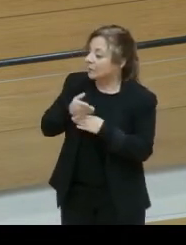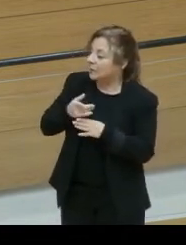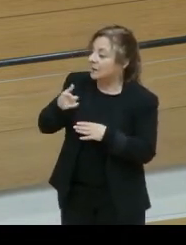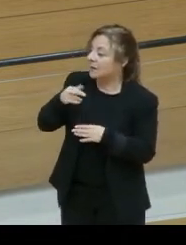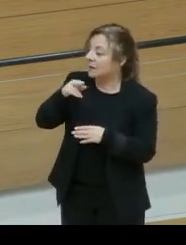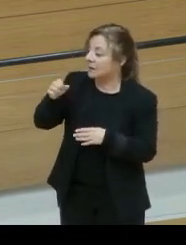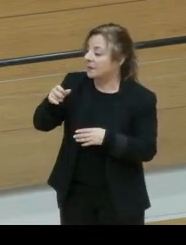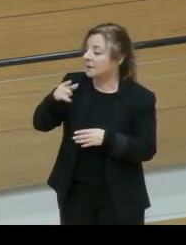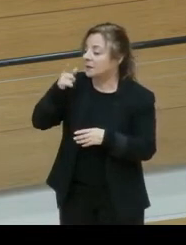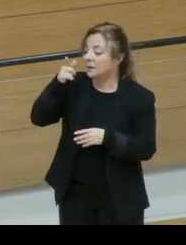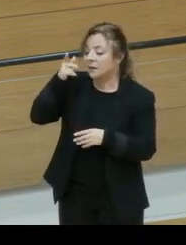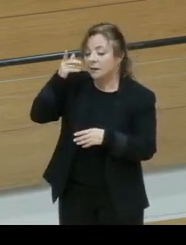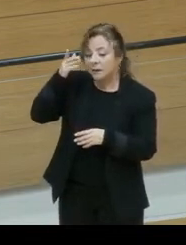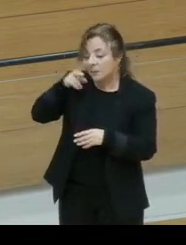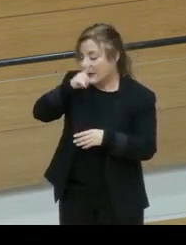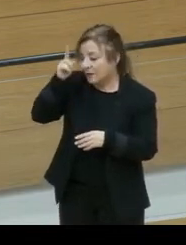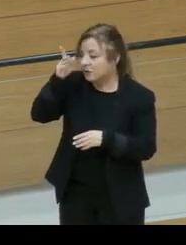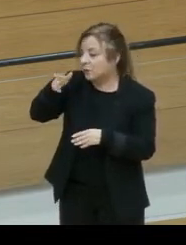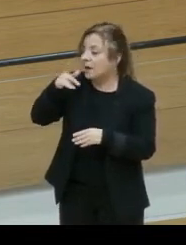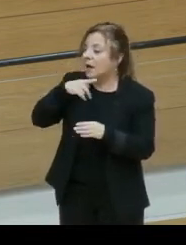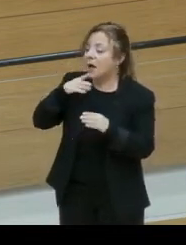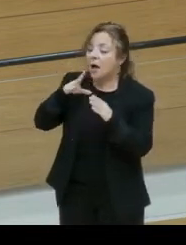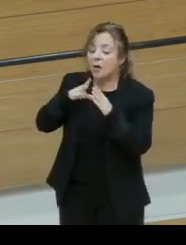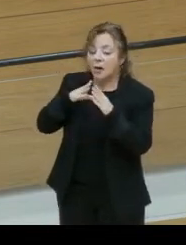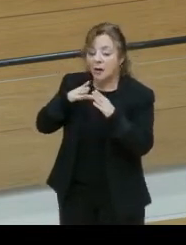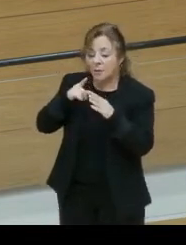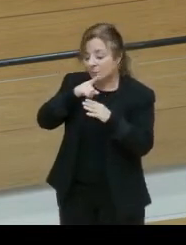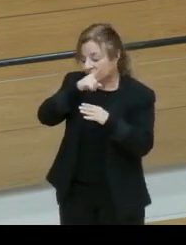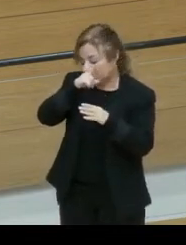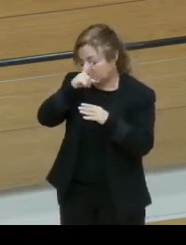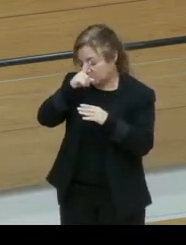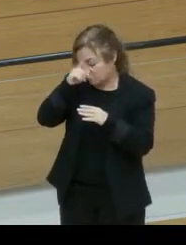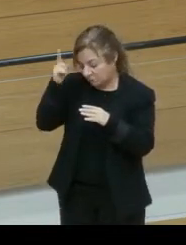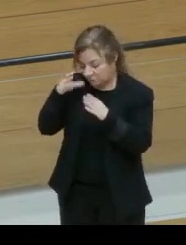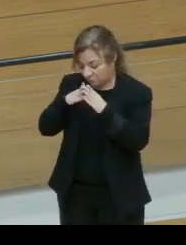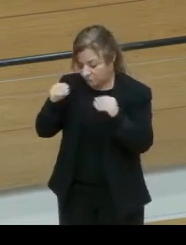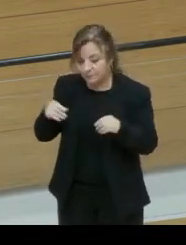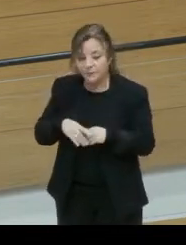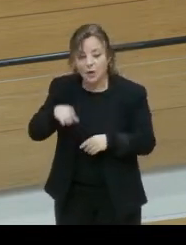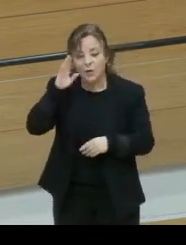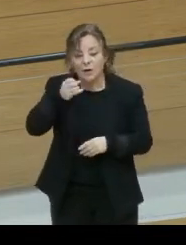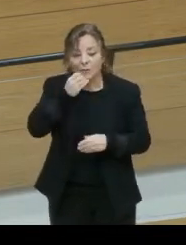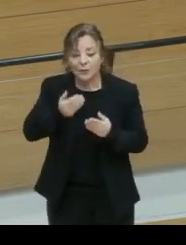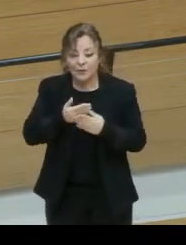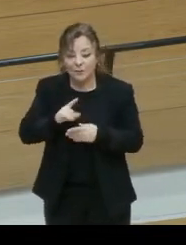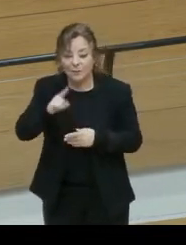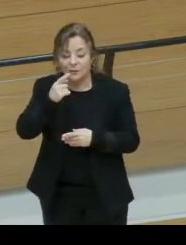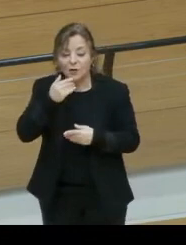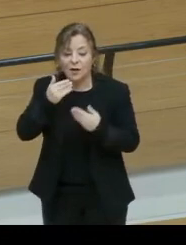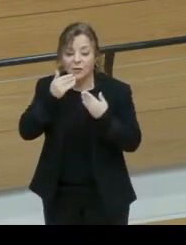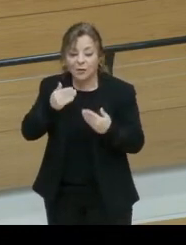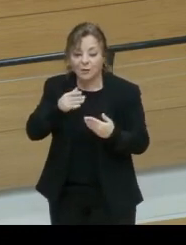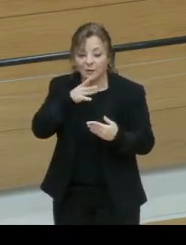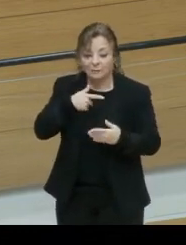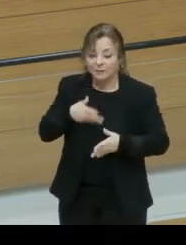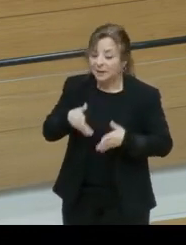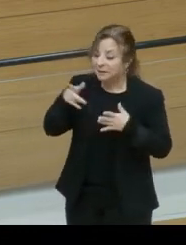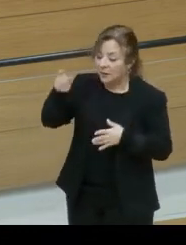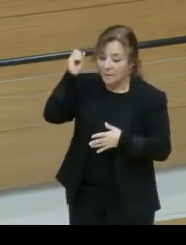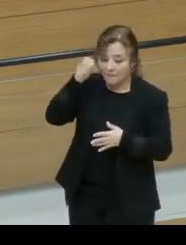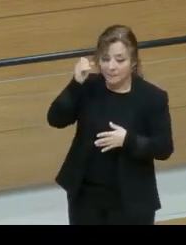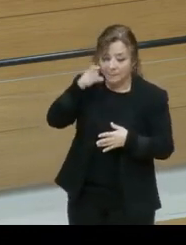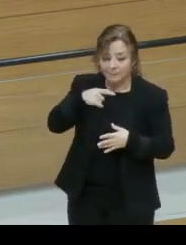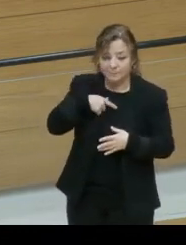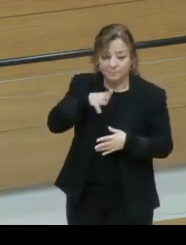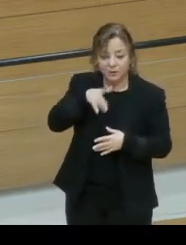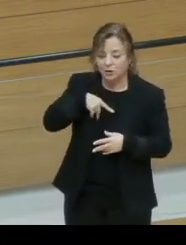en la Complutense de SICUE. Hola Laura, buenos días. Lo primero, Hola. enhorabuena. Me Gracias. ha encantado tu presentación, me